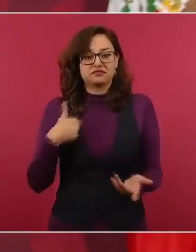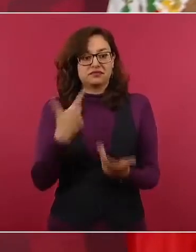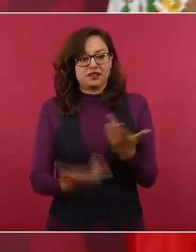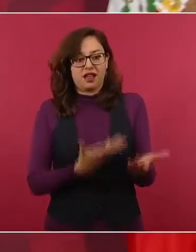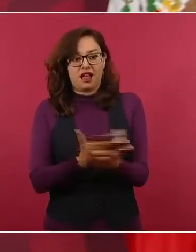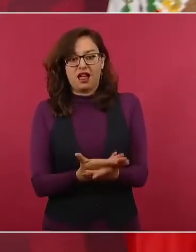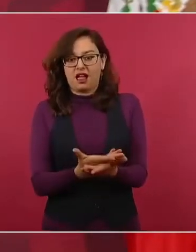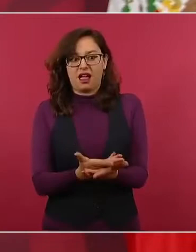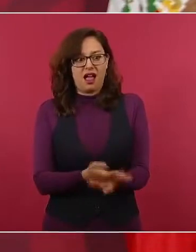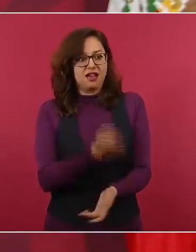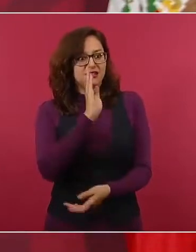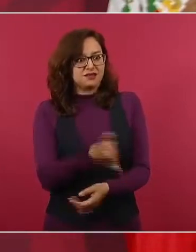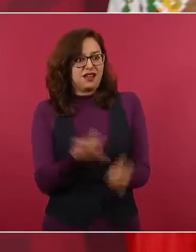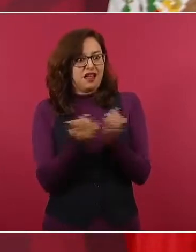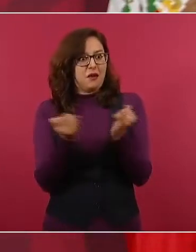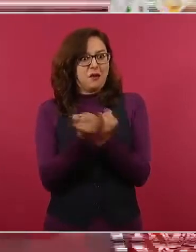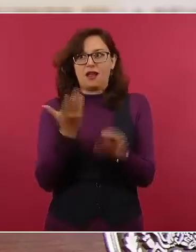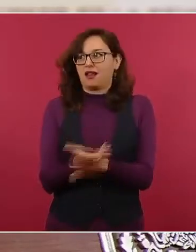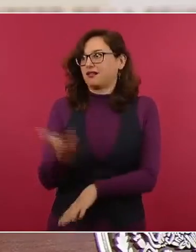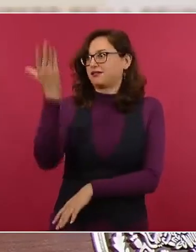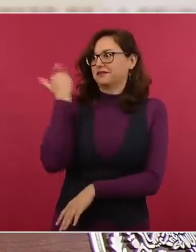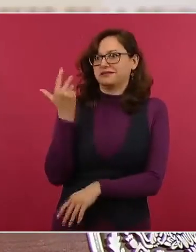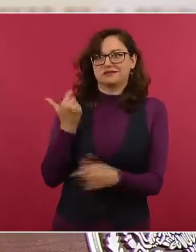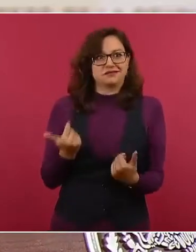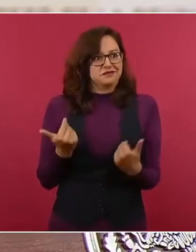llevó a la ruina.